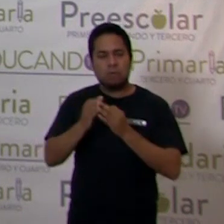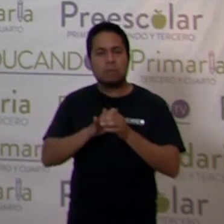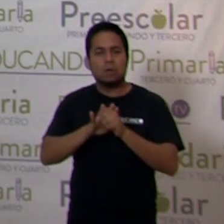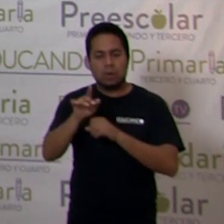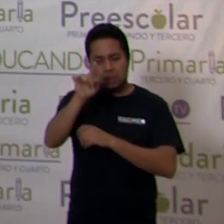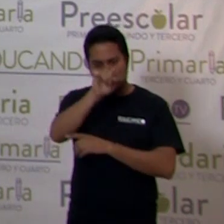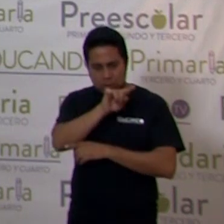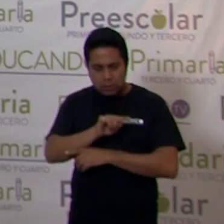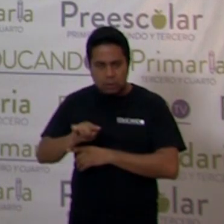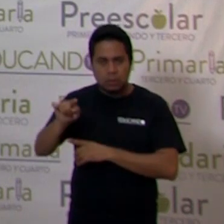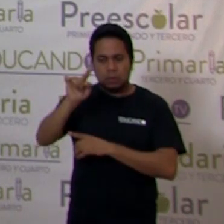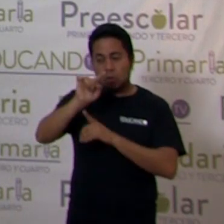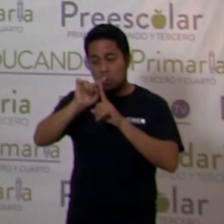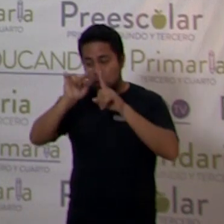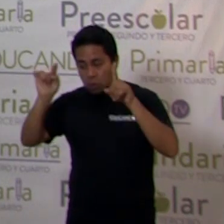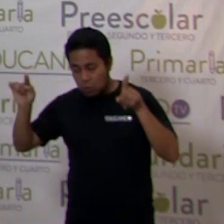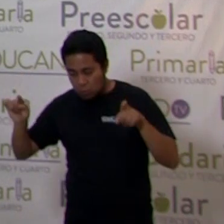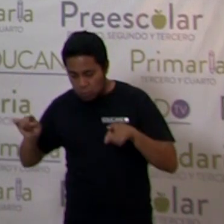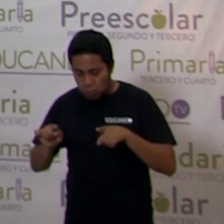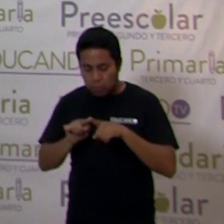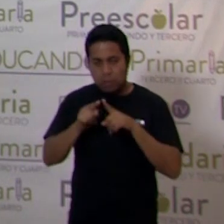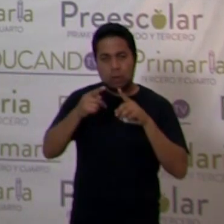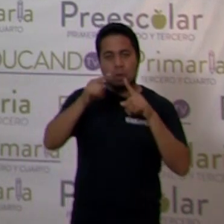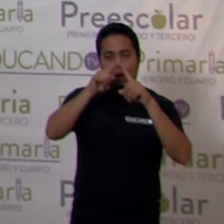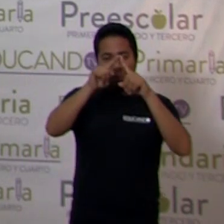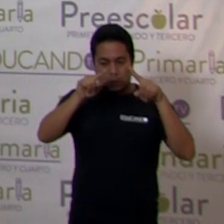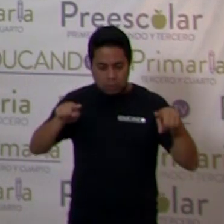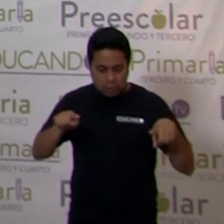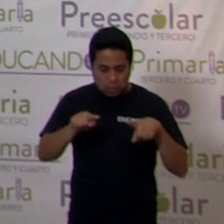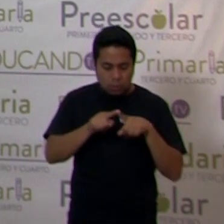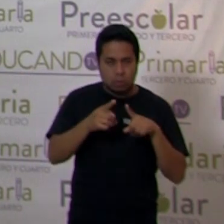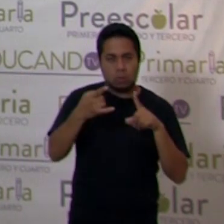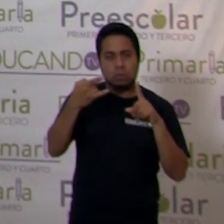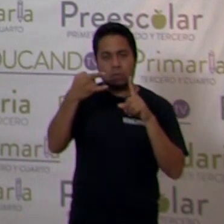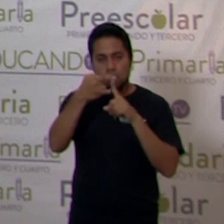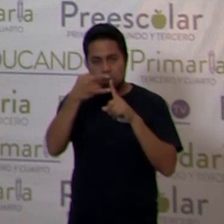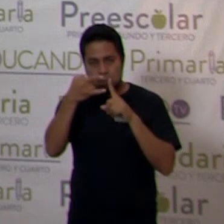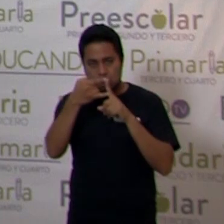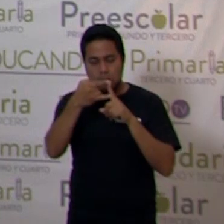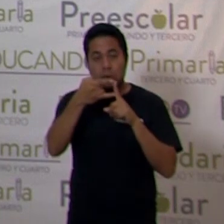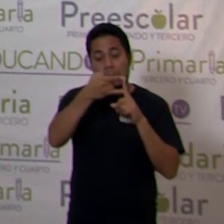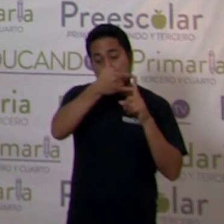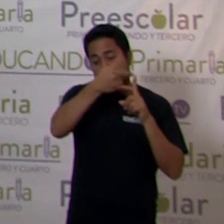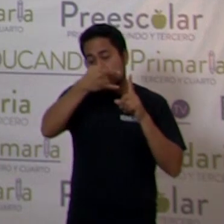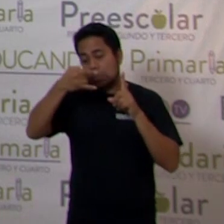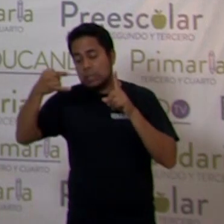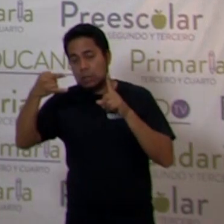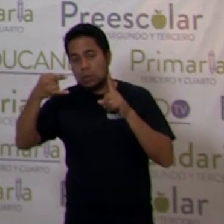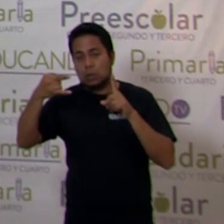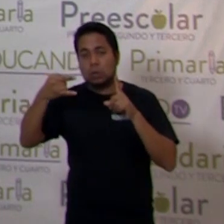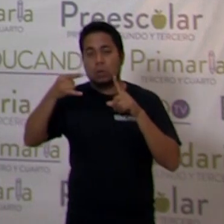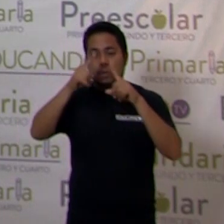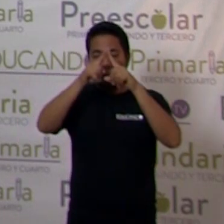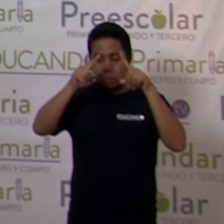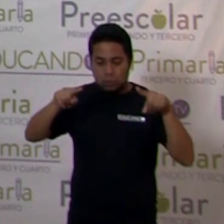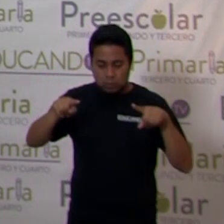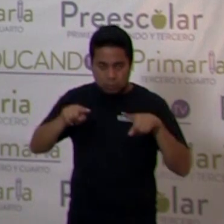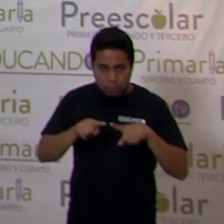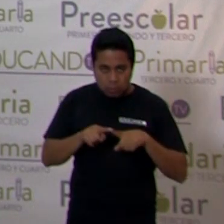círculo óvalo triángulo cuadrado rectángulo romboide